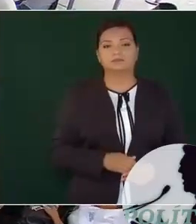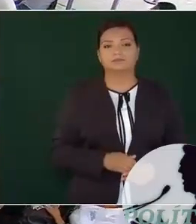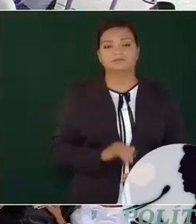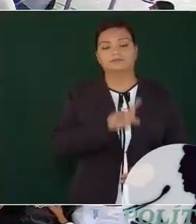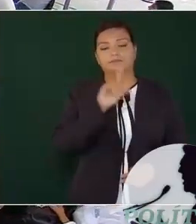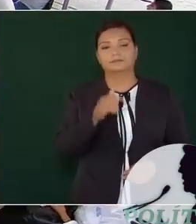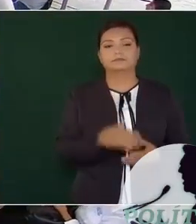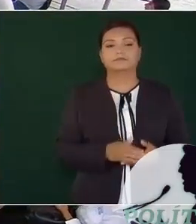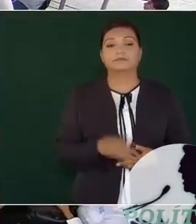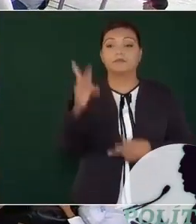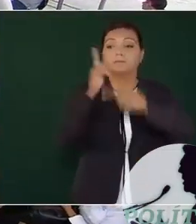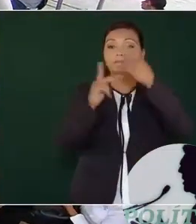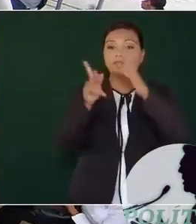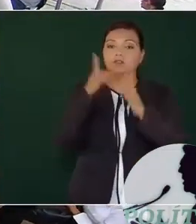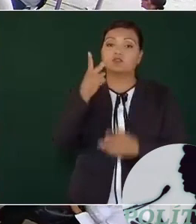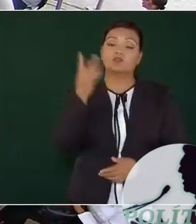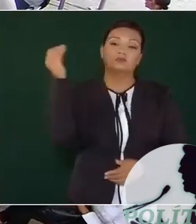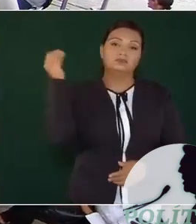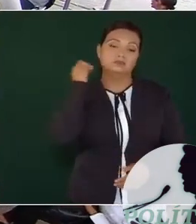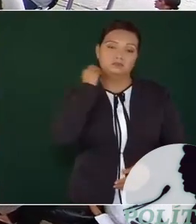Bueno, aparecen dos abogados